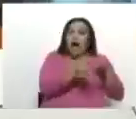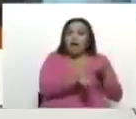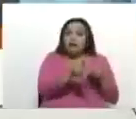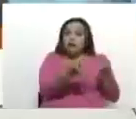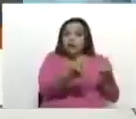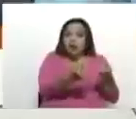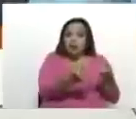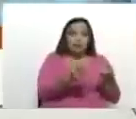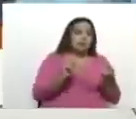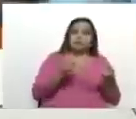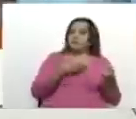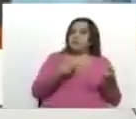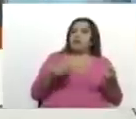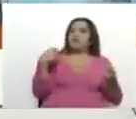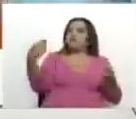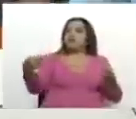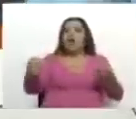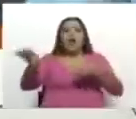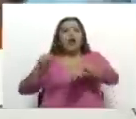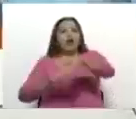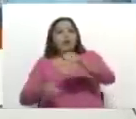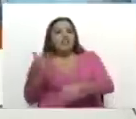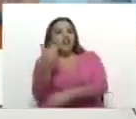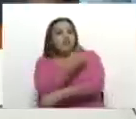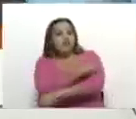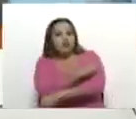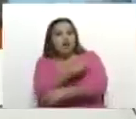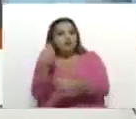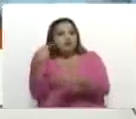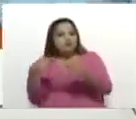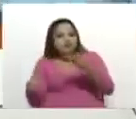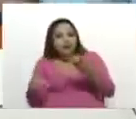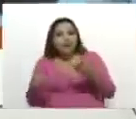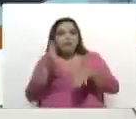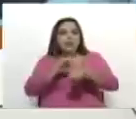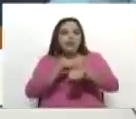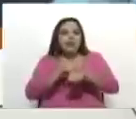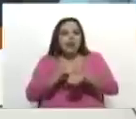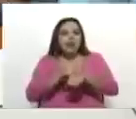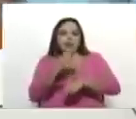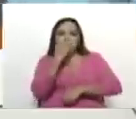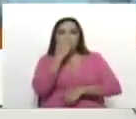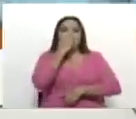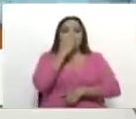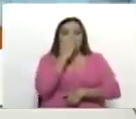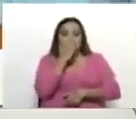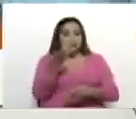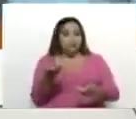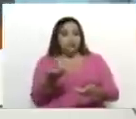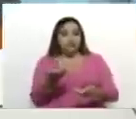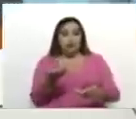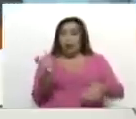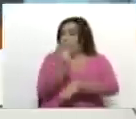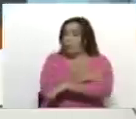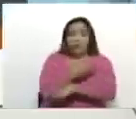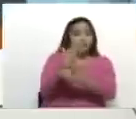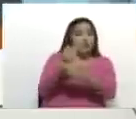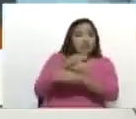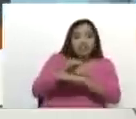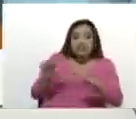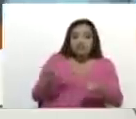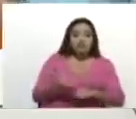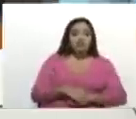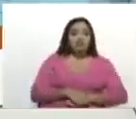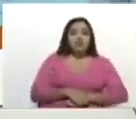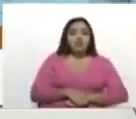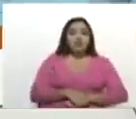se utilizaran para la compra de vacunas para la compra de insumos para la compra de respiradores se negaron mientras seguía la danza